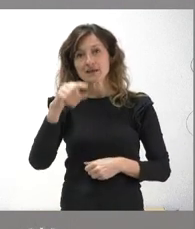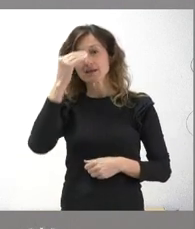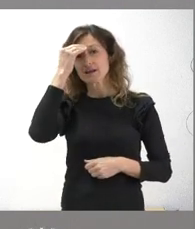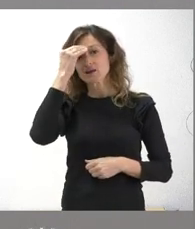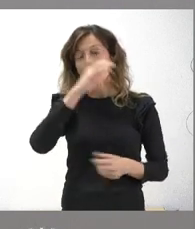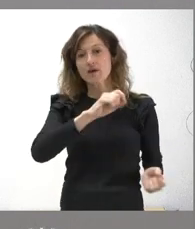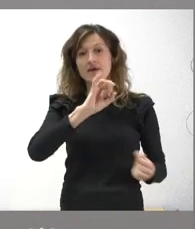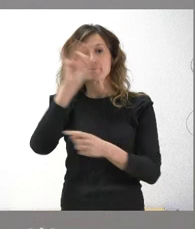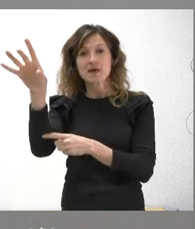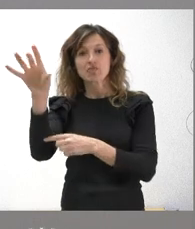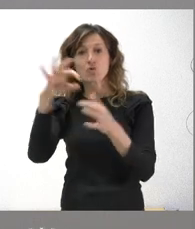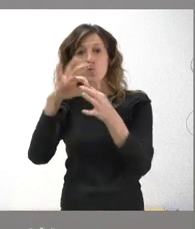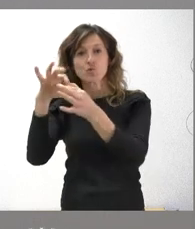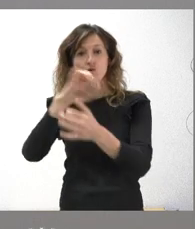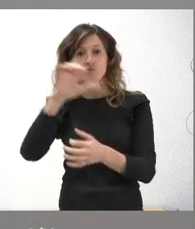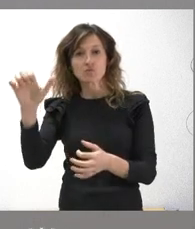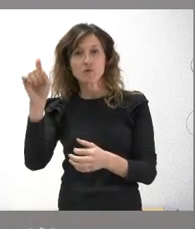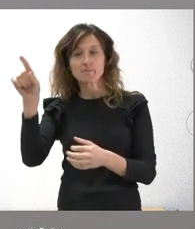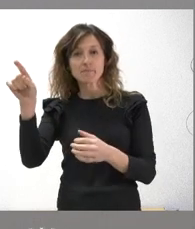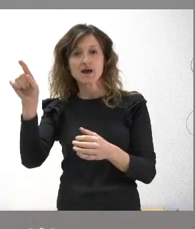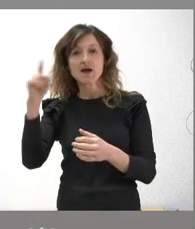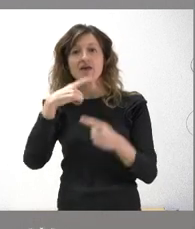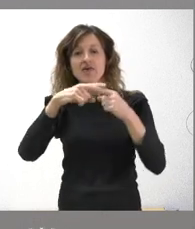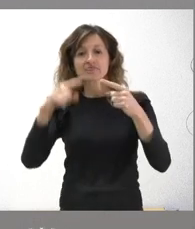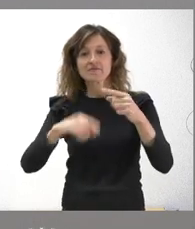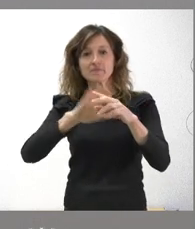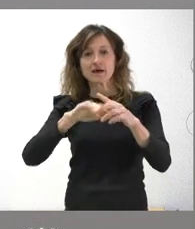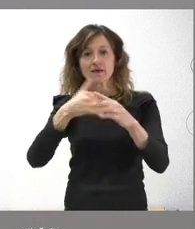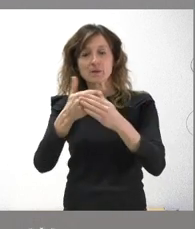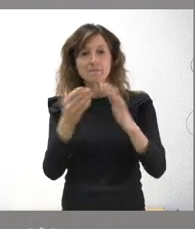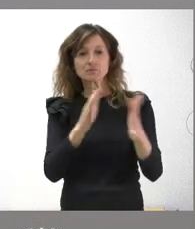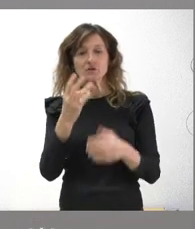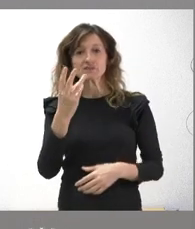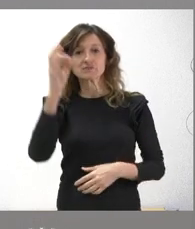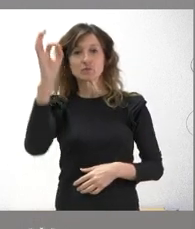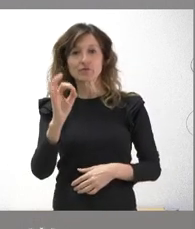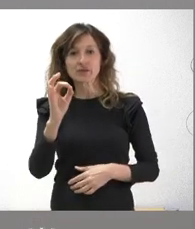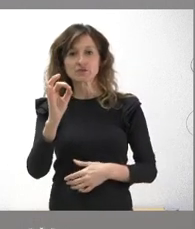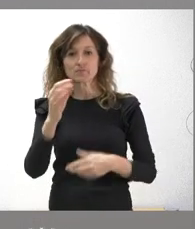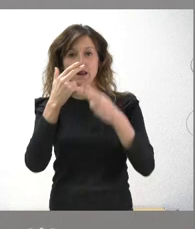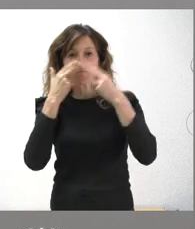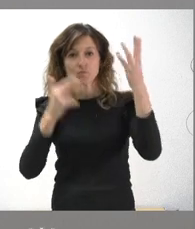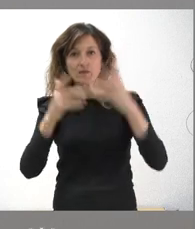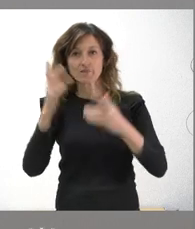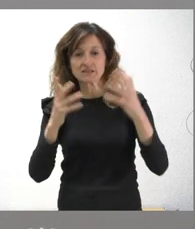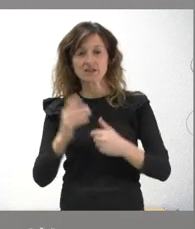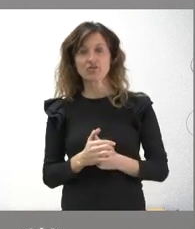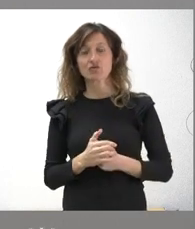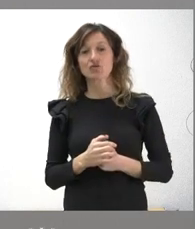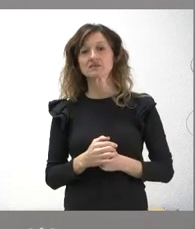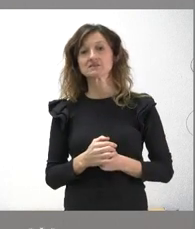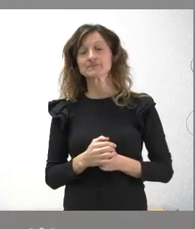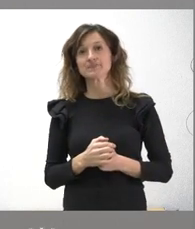la Unión Europea como escenario de déficit para el próximo ejercicio que rondaba el 3% para el conjunto de las administraciones públicas de los cuales lo que